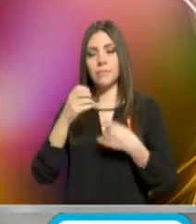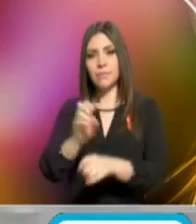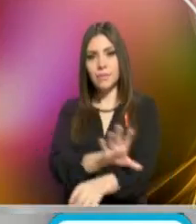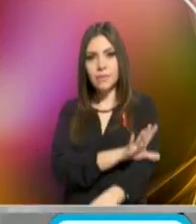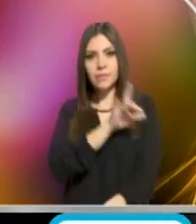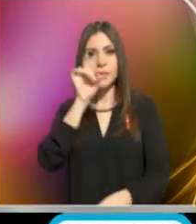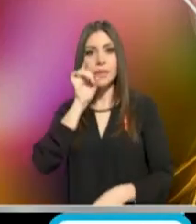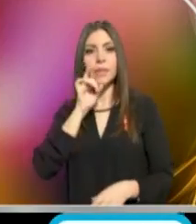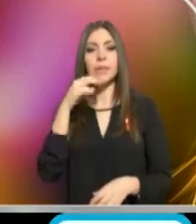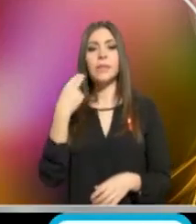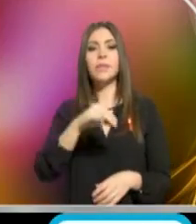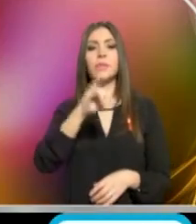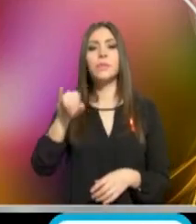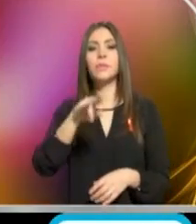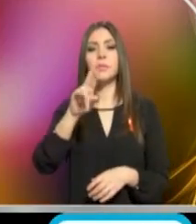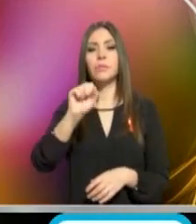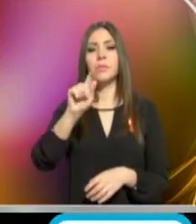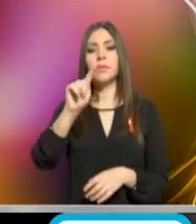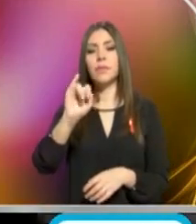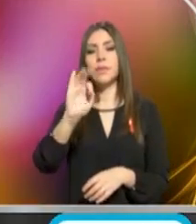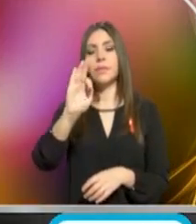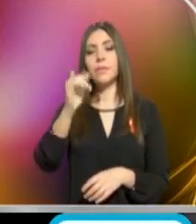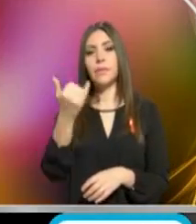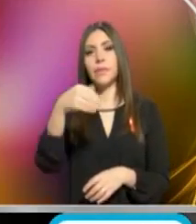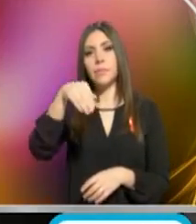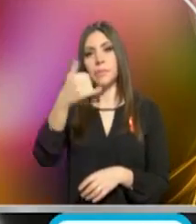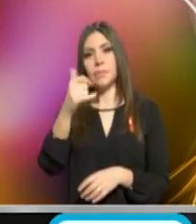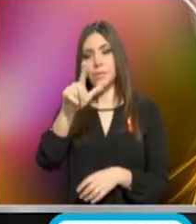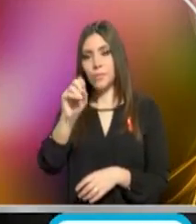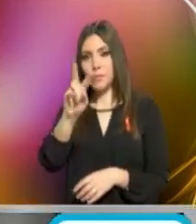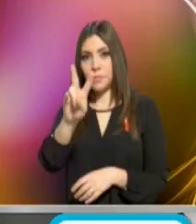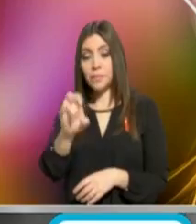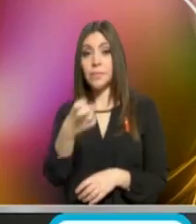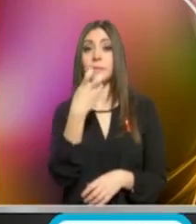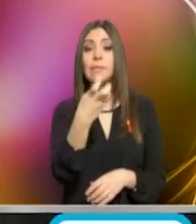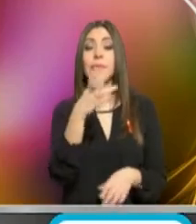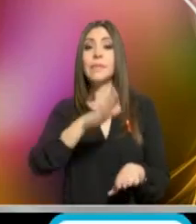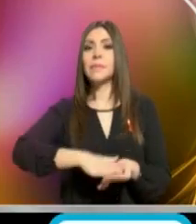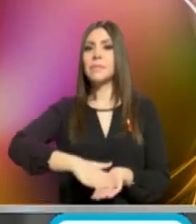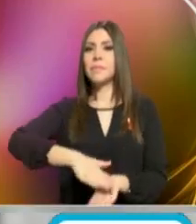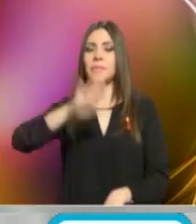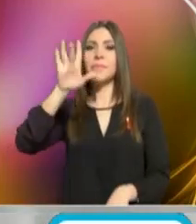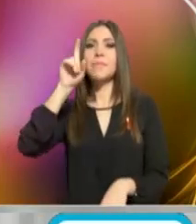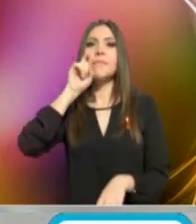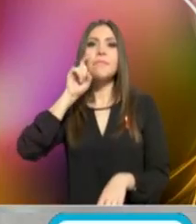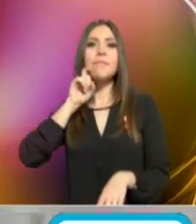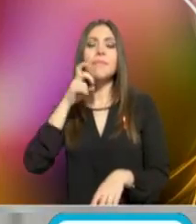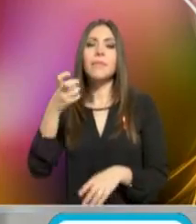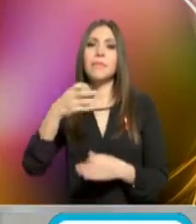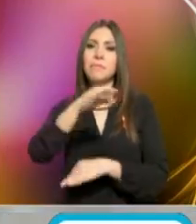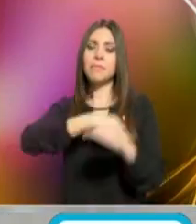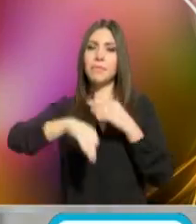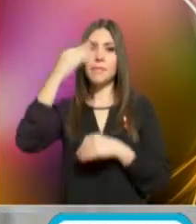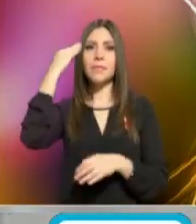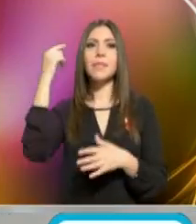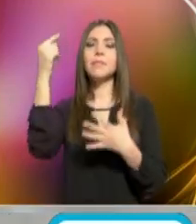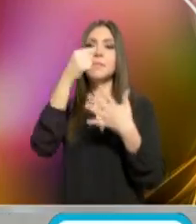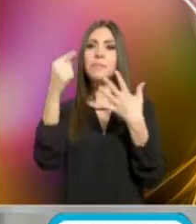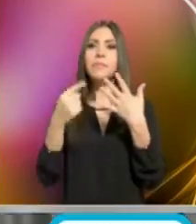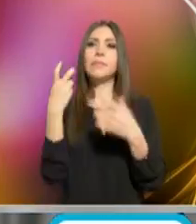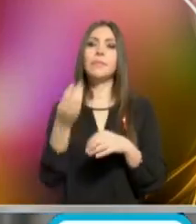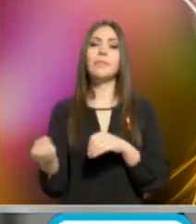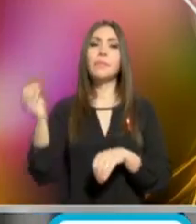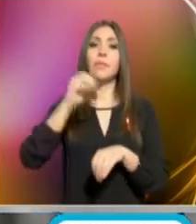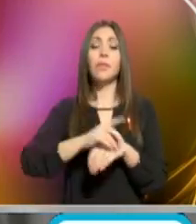Justify My Love. Justify My Love es una de las canciones más eróticas de todos los tiempos. Está en varias listas, Sí.